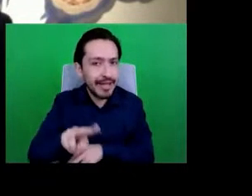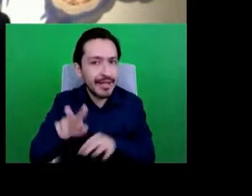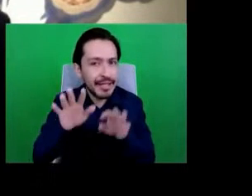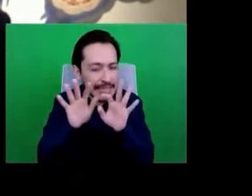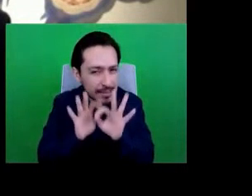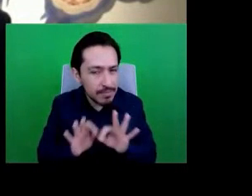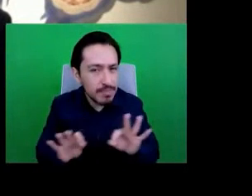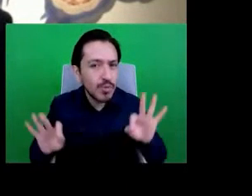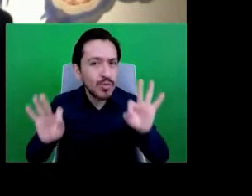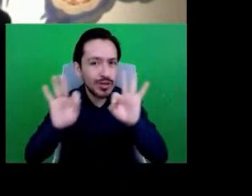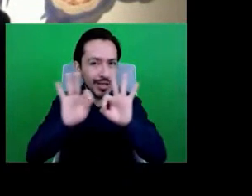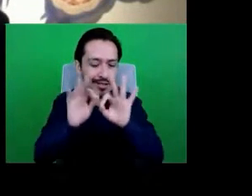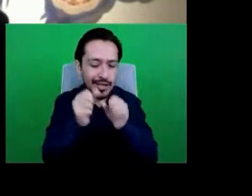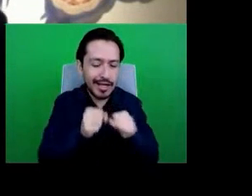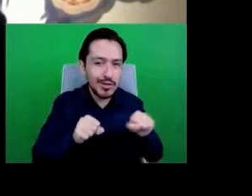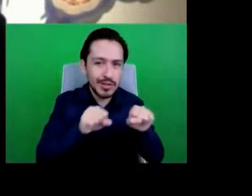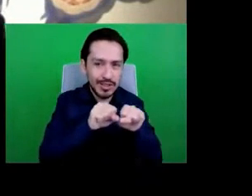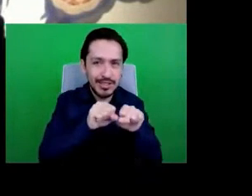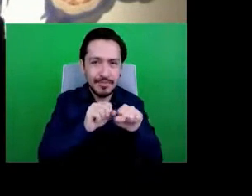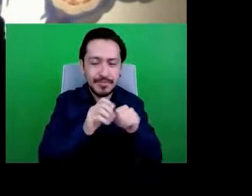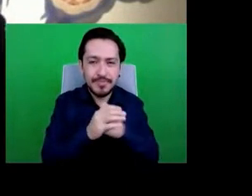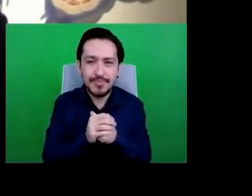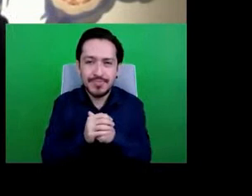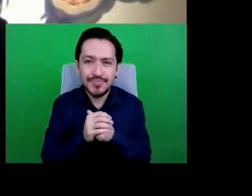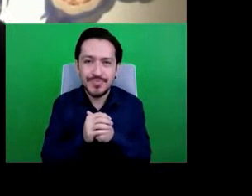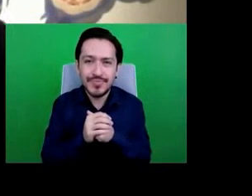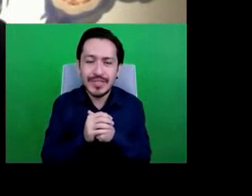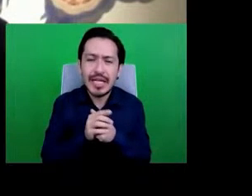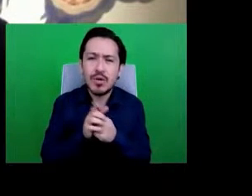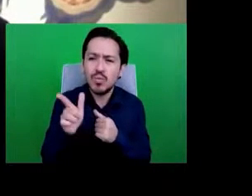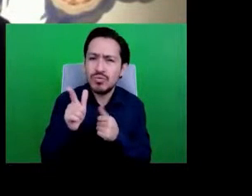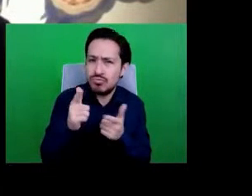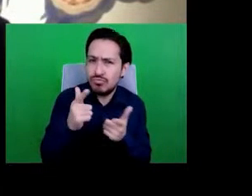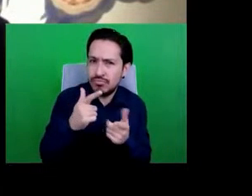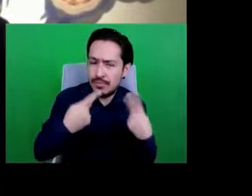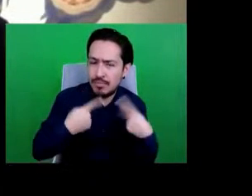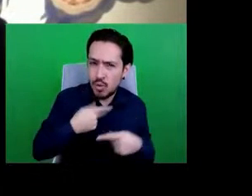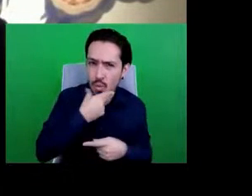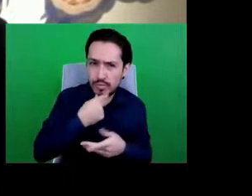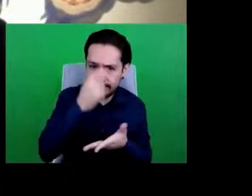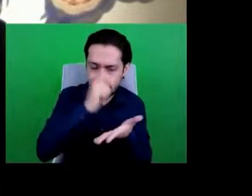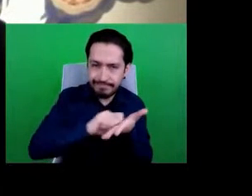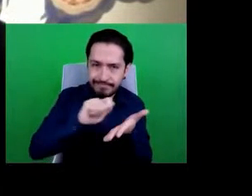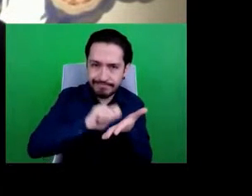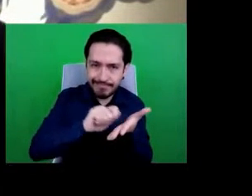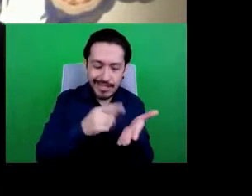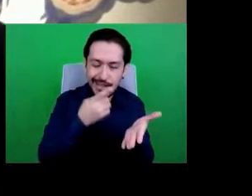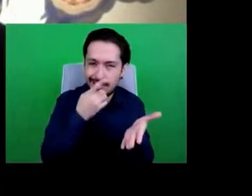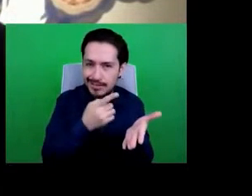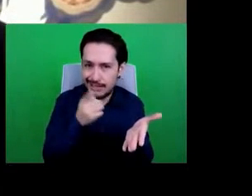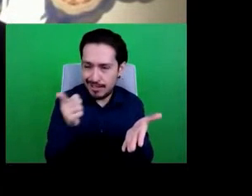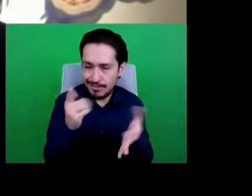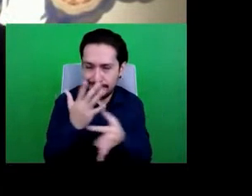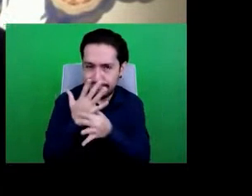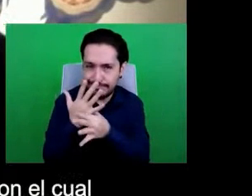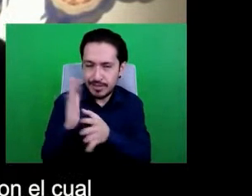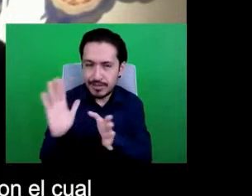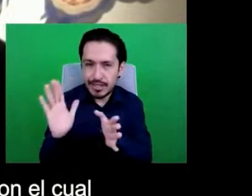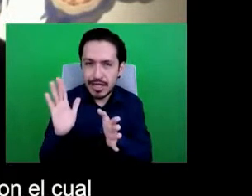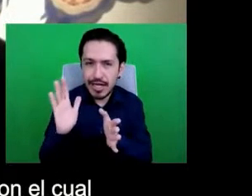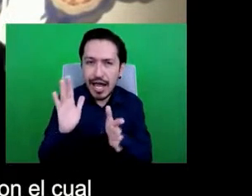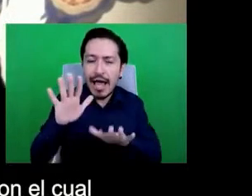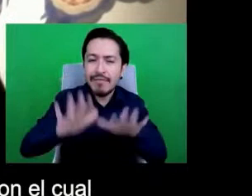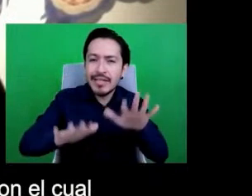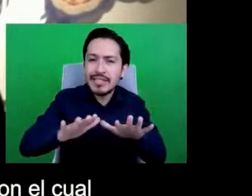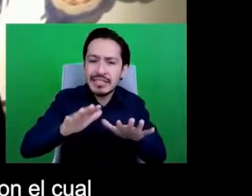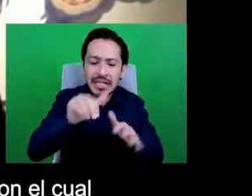Bertolt Brecht, el pianista alemán, decía, a veces vemos al arte como una reflexión, como un espejo de la sociedad, pero